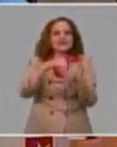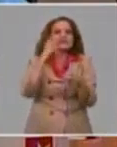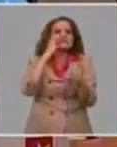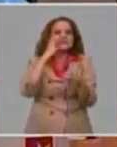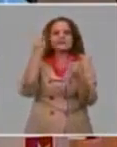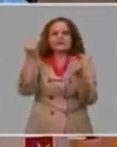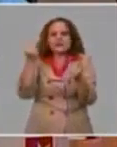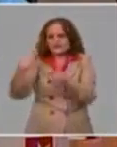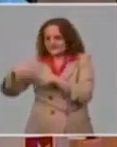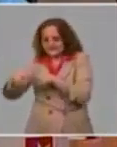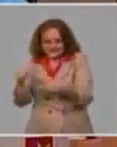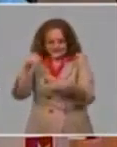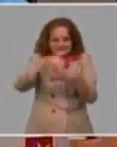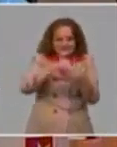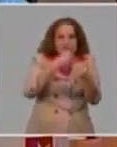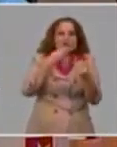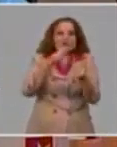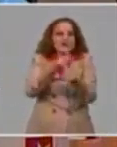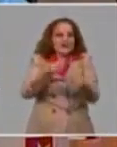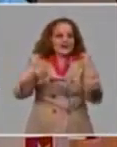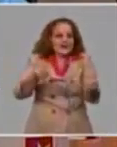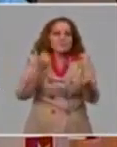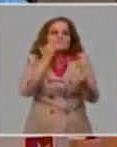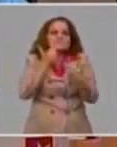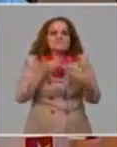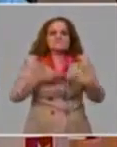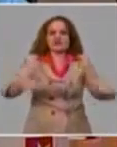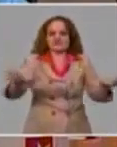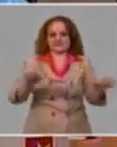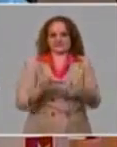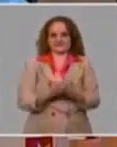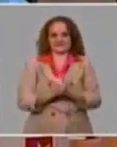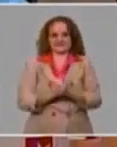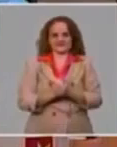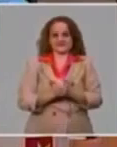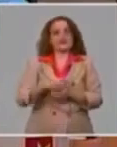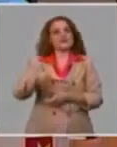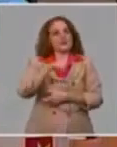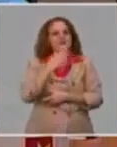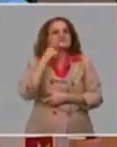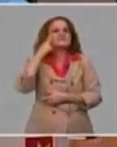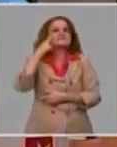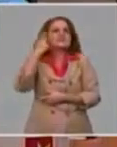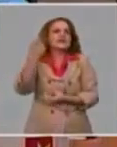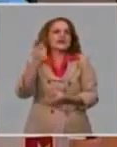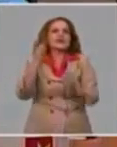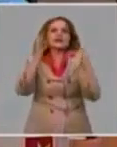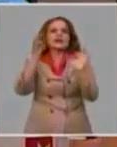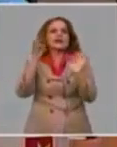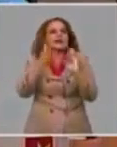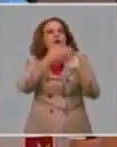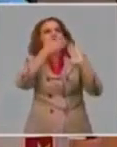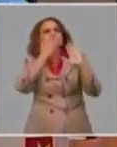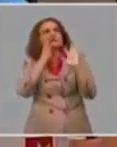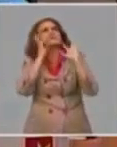más que podemos usar que extiende el cemento y además mantiene la calidad de las